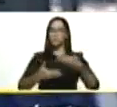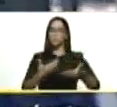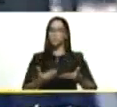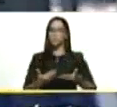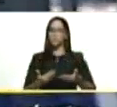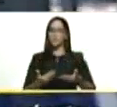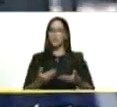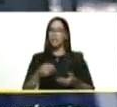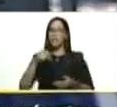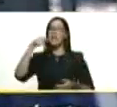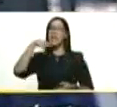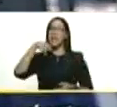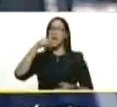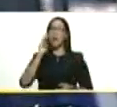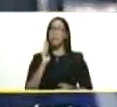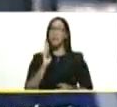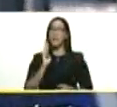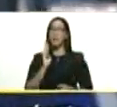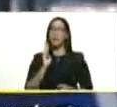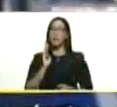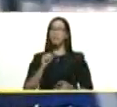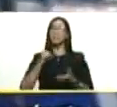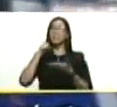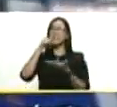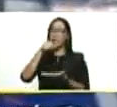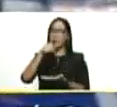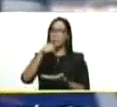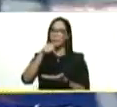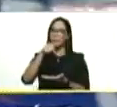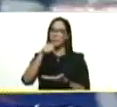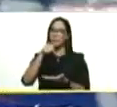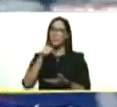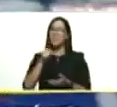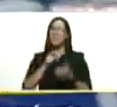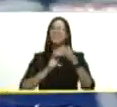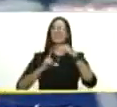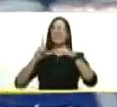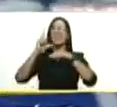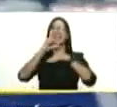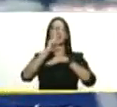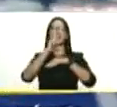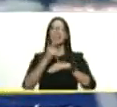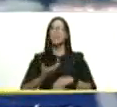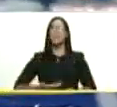P del CLAP es la letra clave.